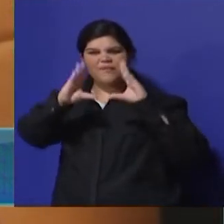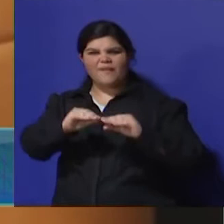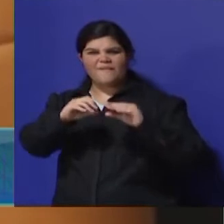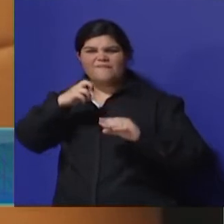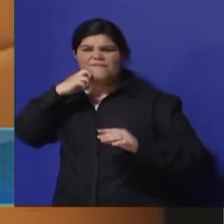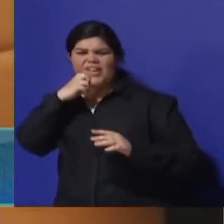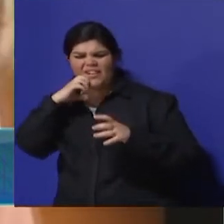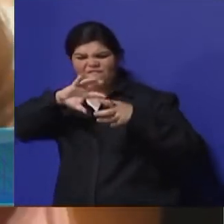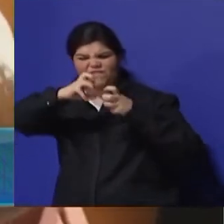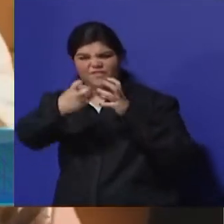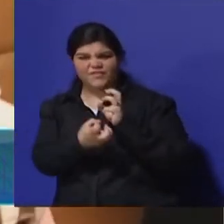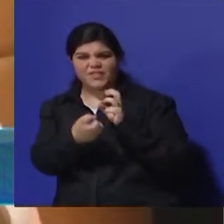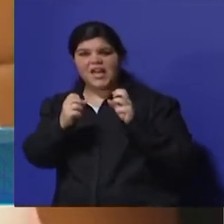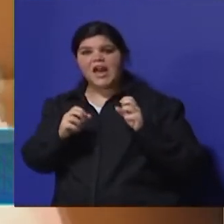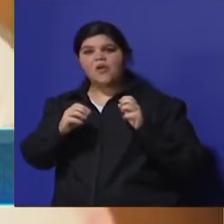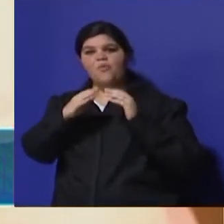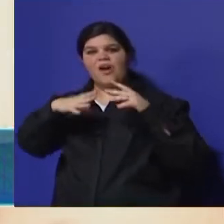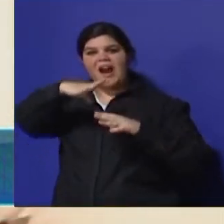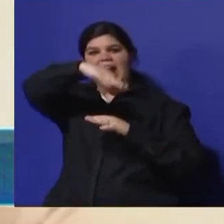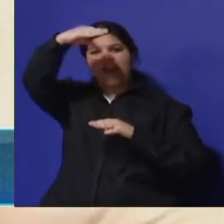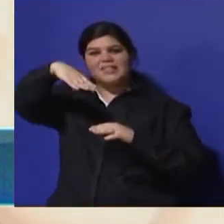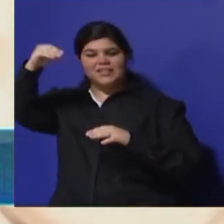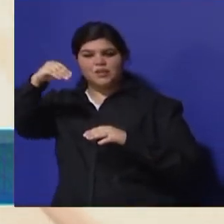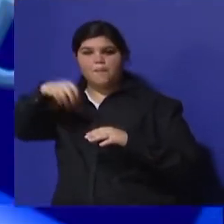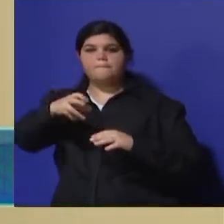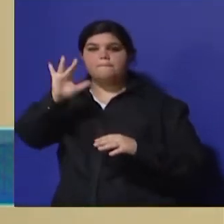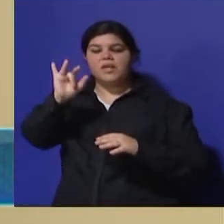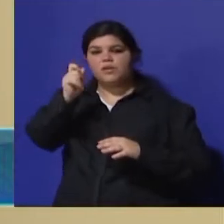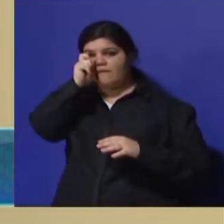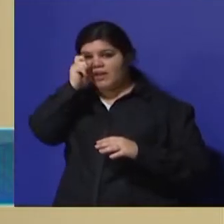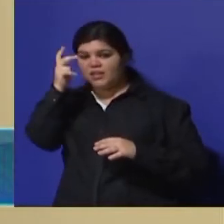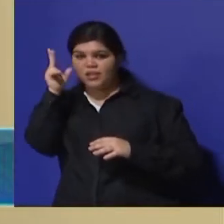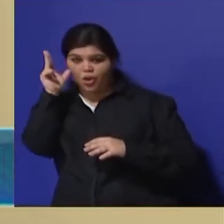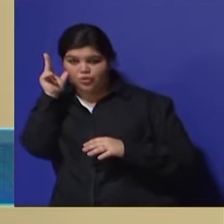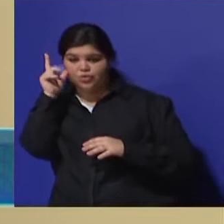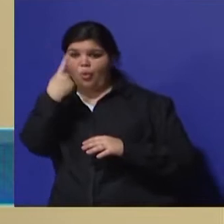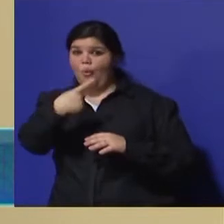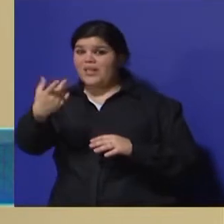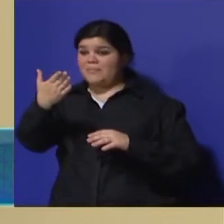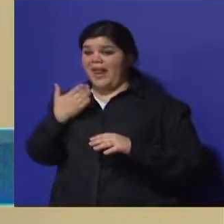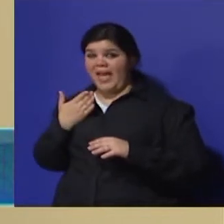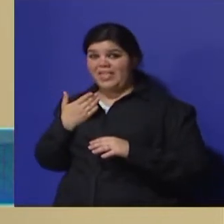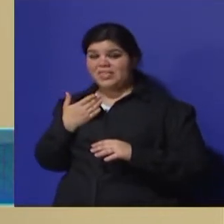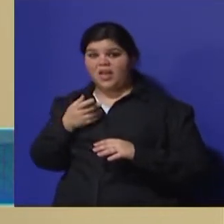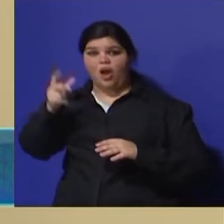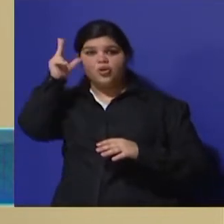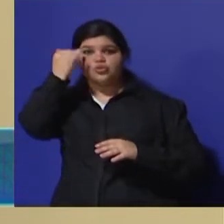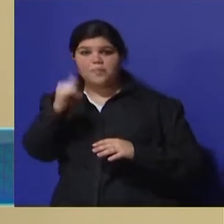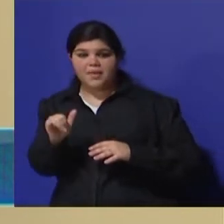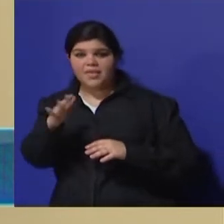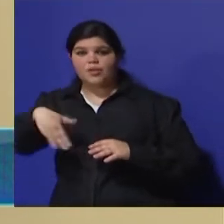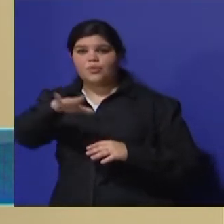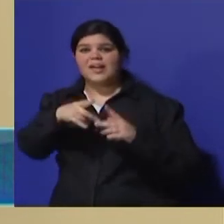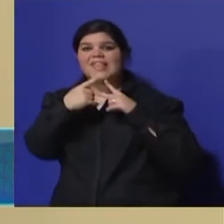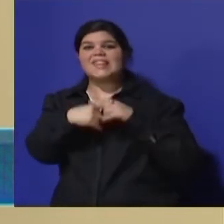derroída, que forman un castillo. Miércoles 28... Te lo estamos adelantando casi una semana antes, 20, 30 horas en el taller.